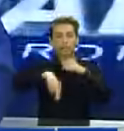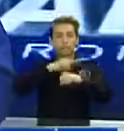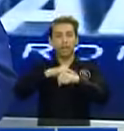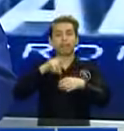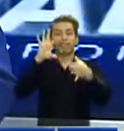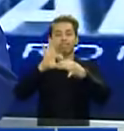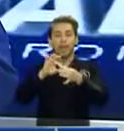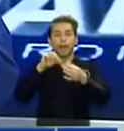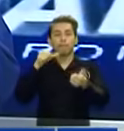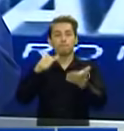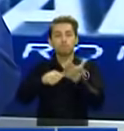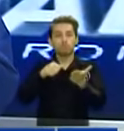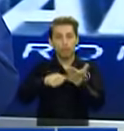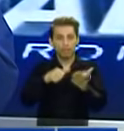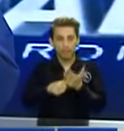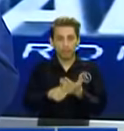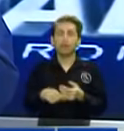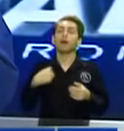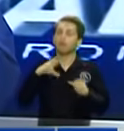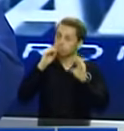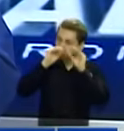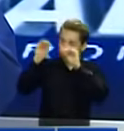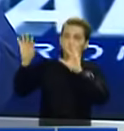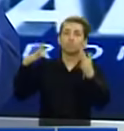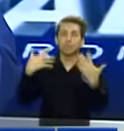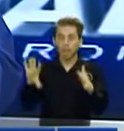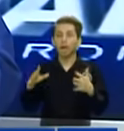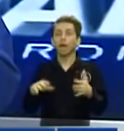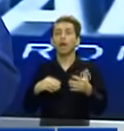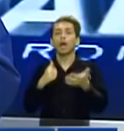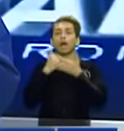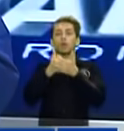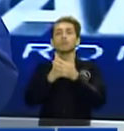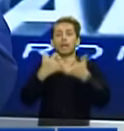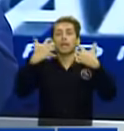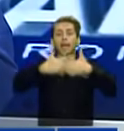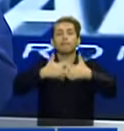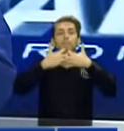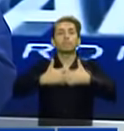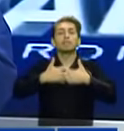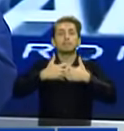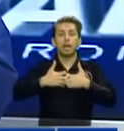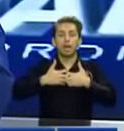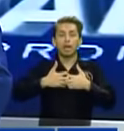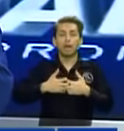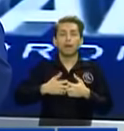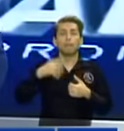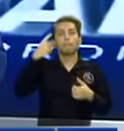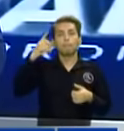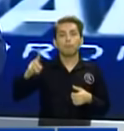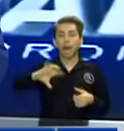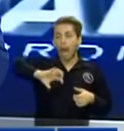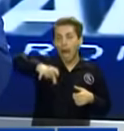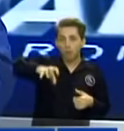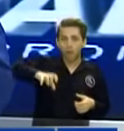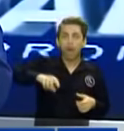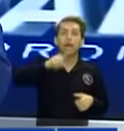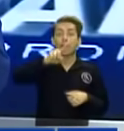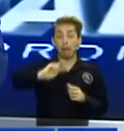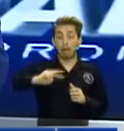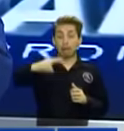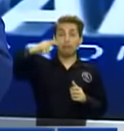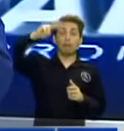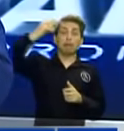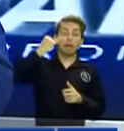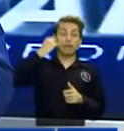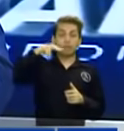las empresas de agua para que no puedan caer en mora con sus proveedores, sino que podamos